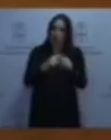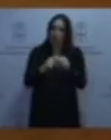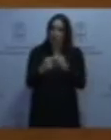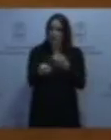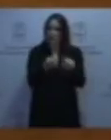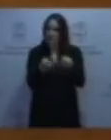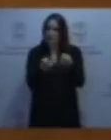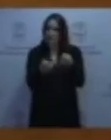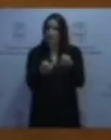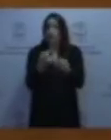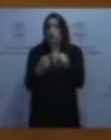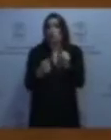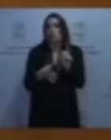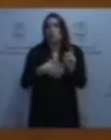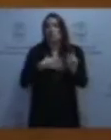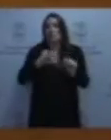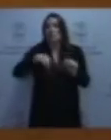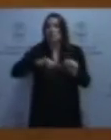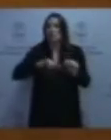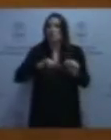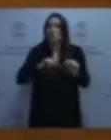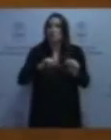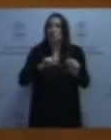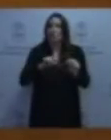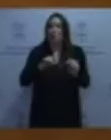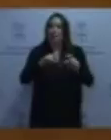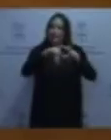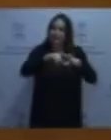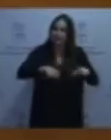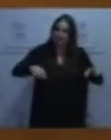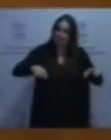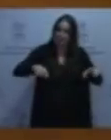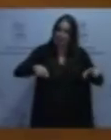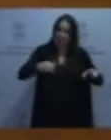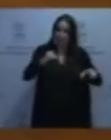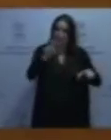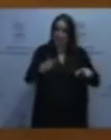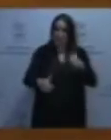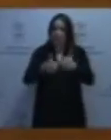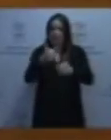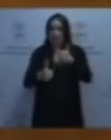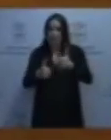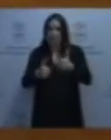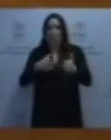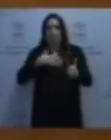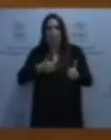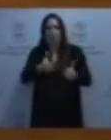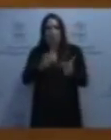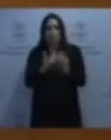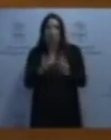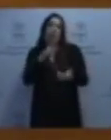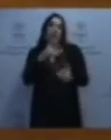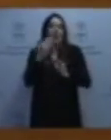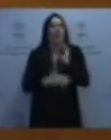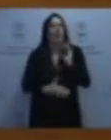que incluso podamos admitir también el contacto tribunal opositor que ahora vamos a limitar con esta iniciativa.